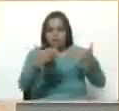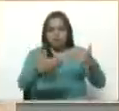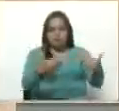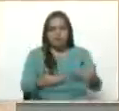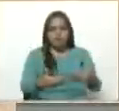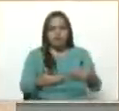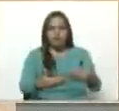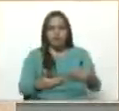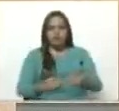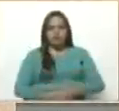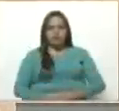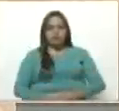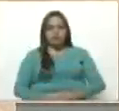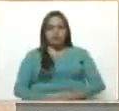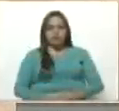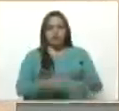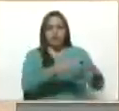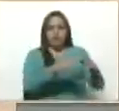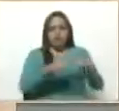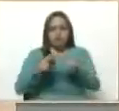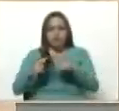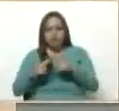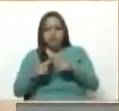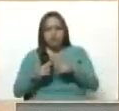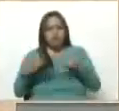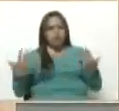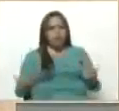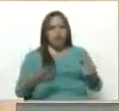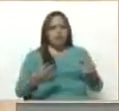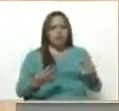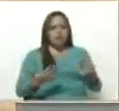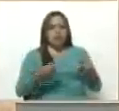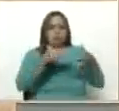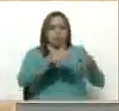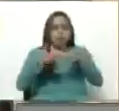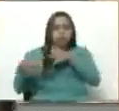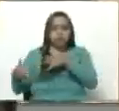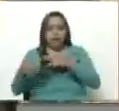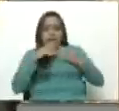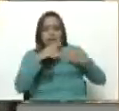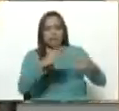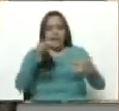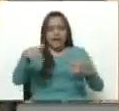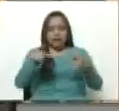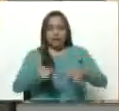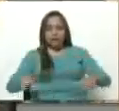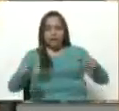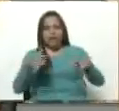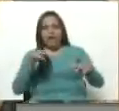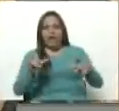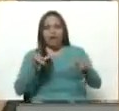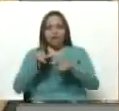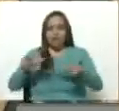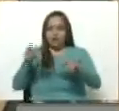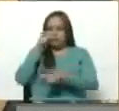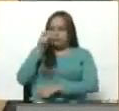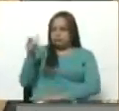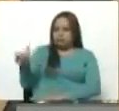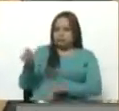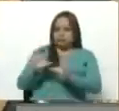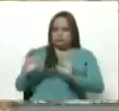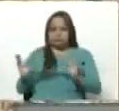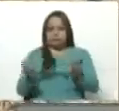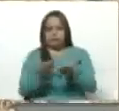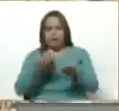y la diferenciación. Aquí en Tejería, en esta zona, tenían varias garitas, fueron desmanteladas por los